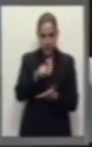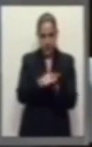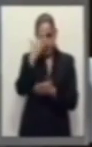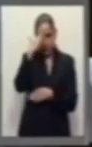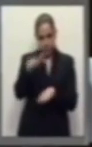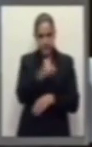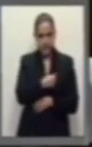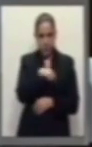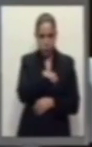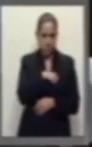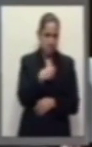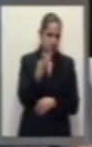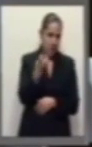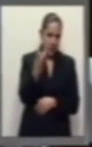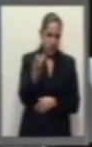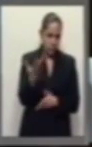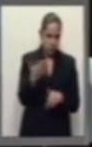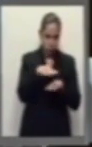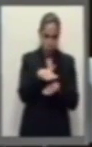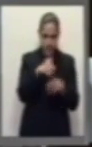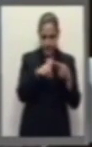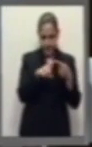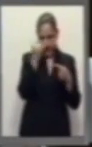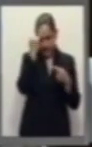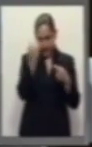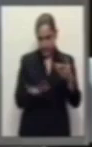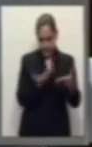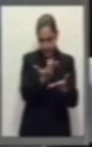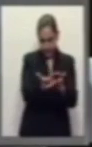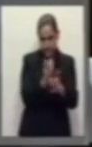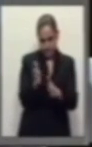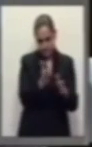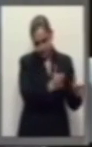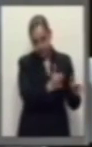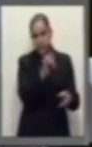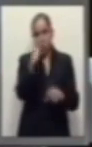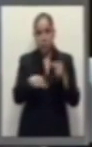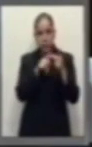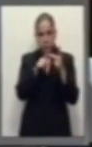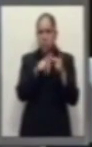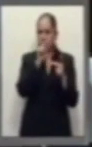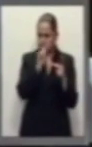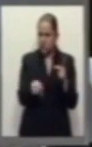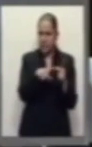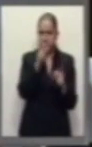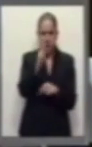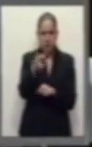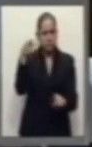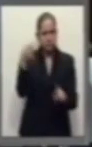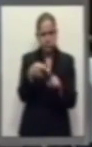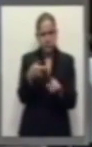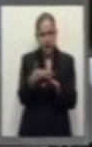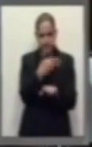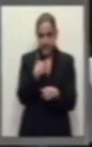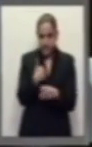sería cuanto en relación a esta iniciativa la segunda también muy sencilla que había pedido le